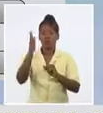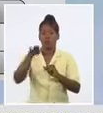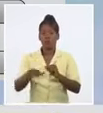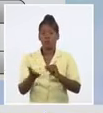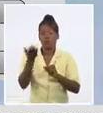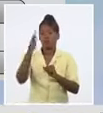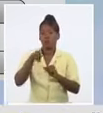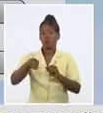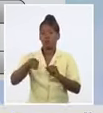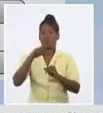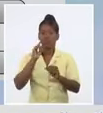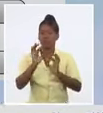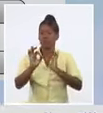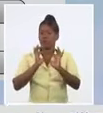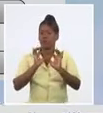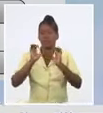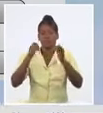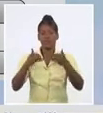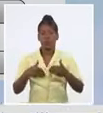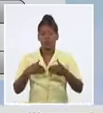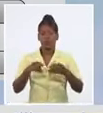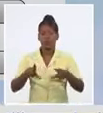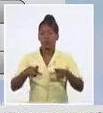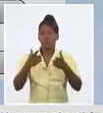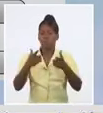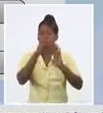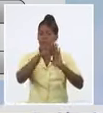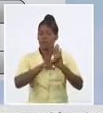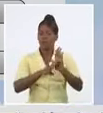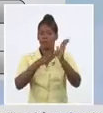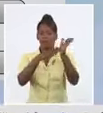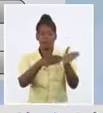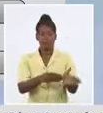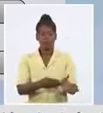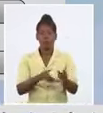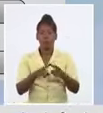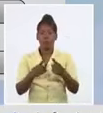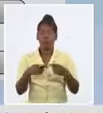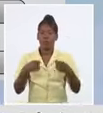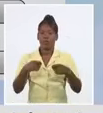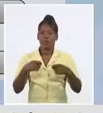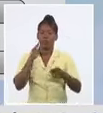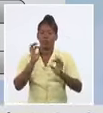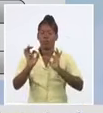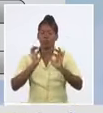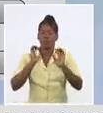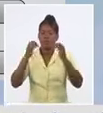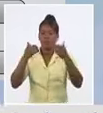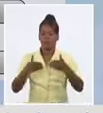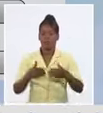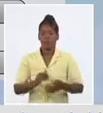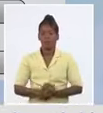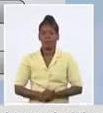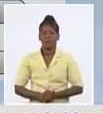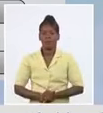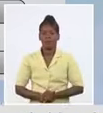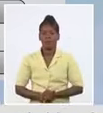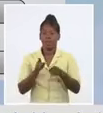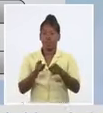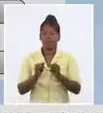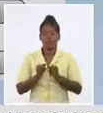si no cumplimos con las medidas de protección que todo el mundo conoce. Eso hace